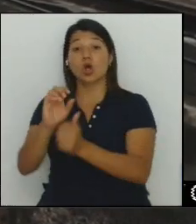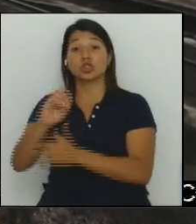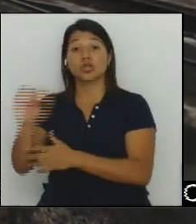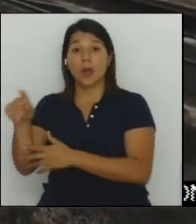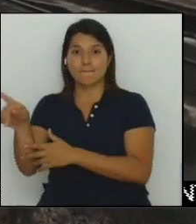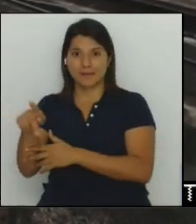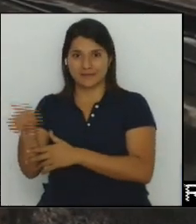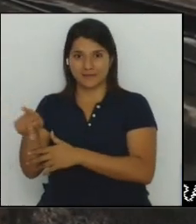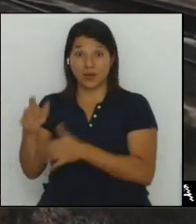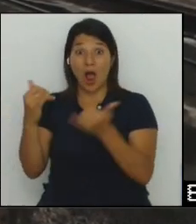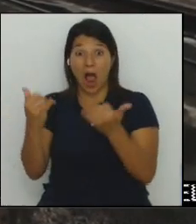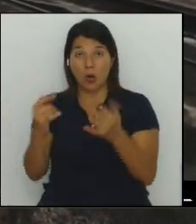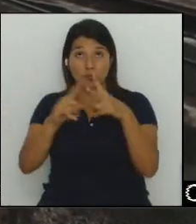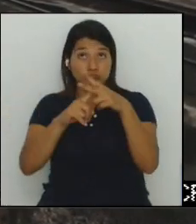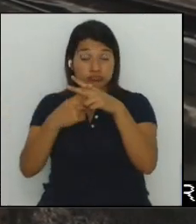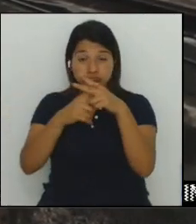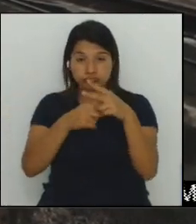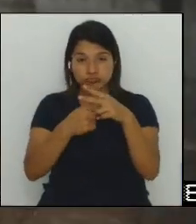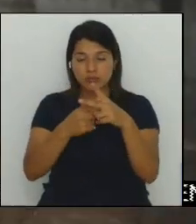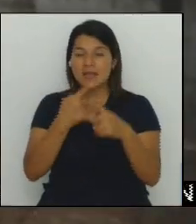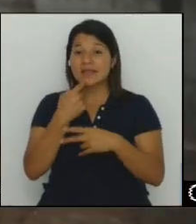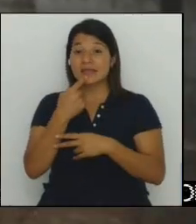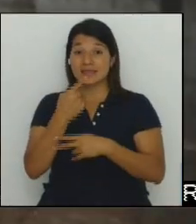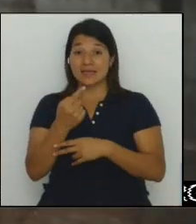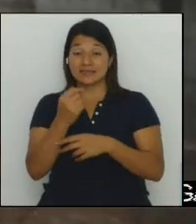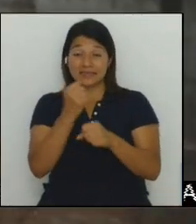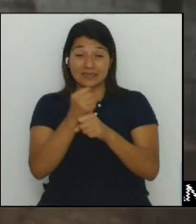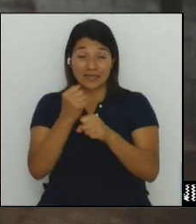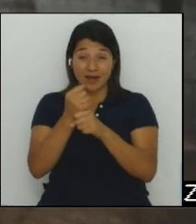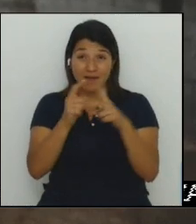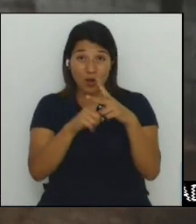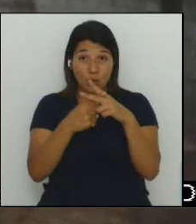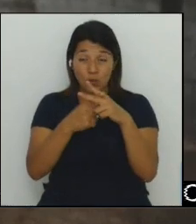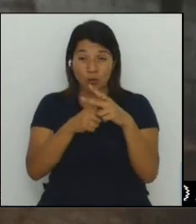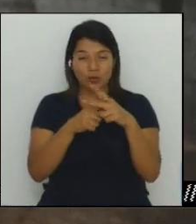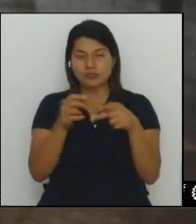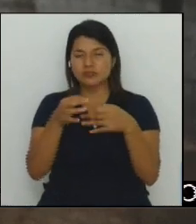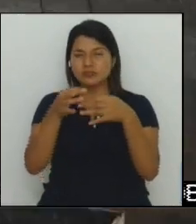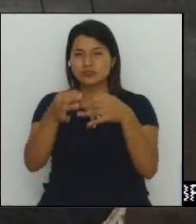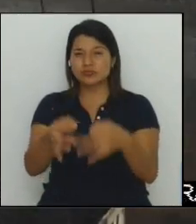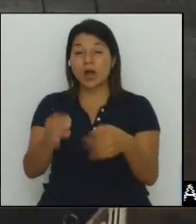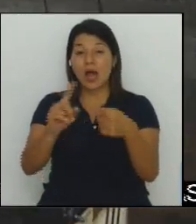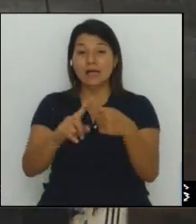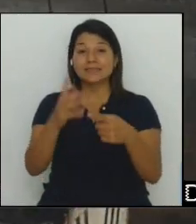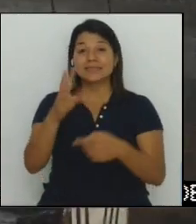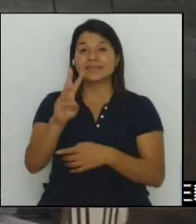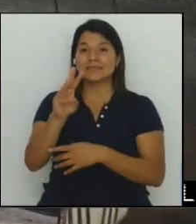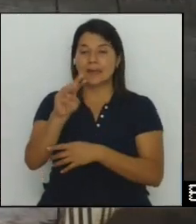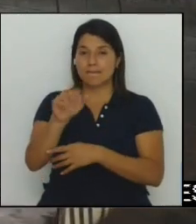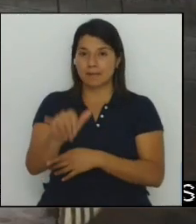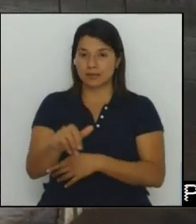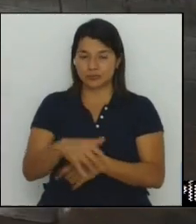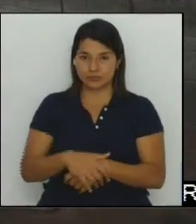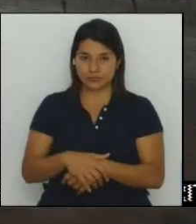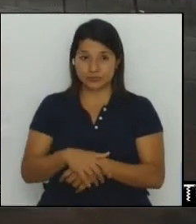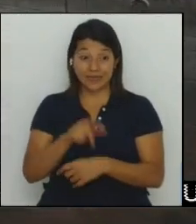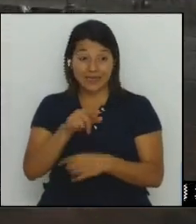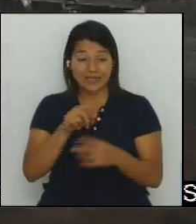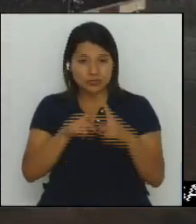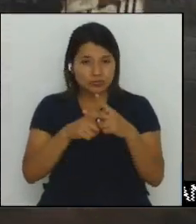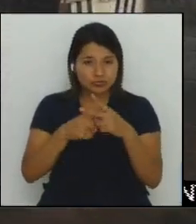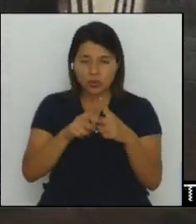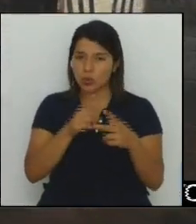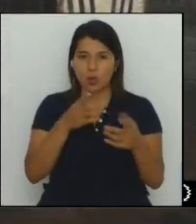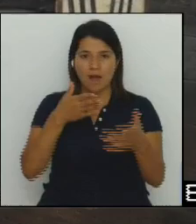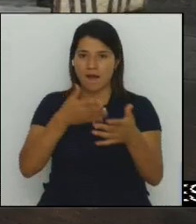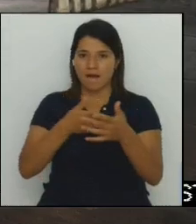trabajos en esta cámara de la esclusa de Pedro Miguel se extenderán hasta el 16 de mayo. Las obras no han afectado el tráfico por el canal, por